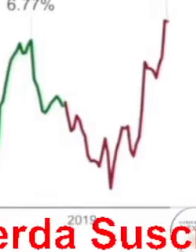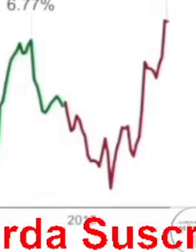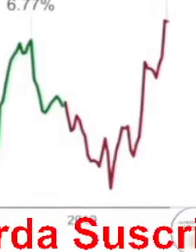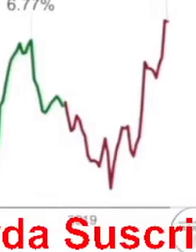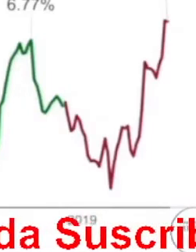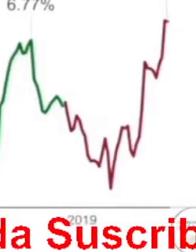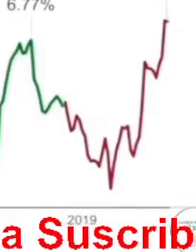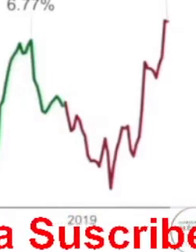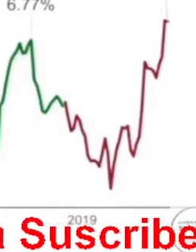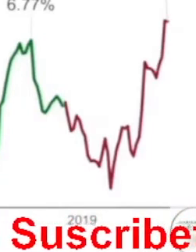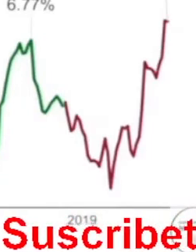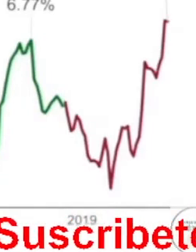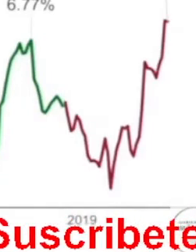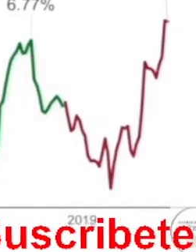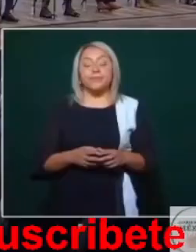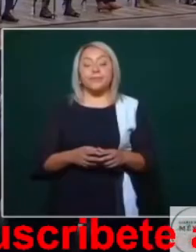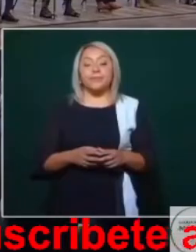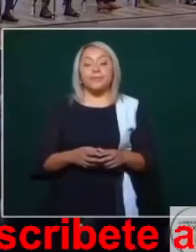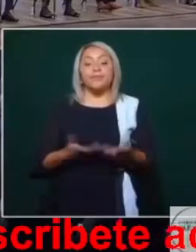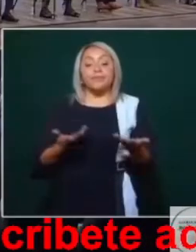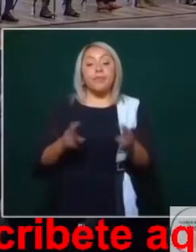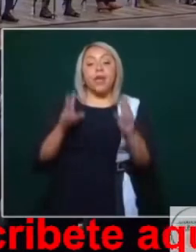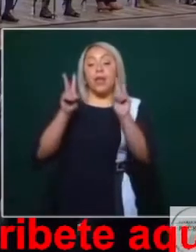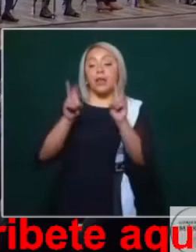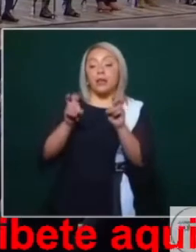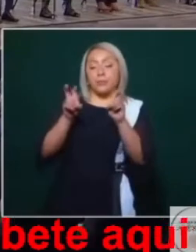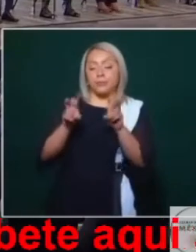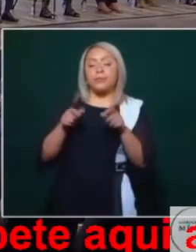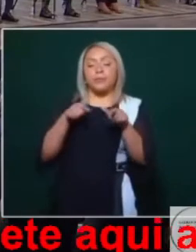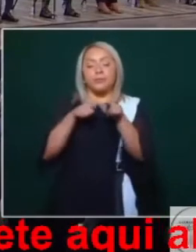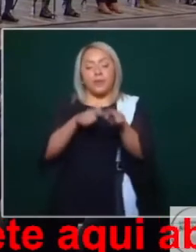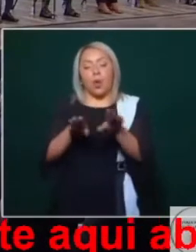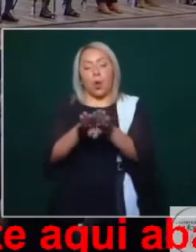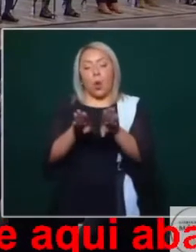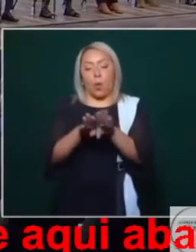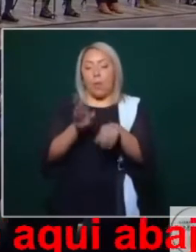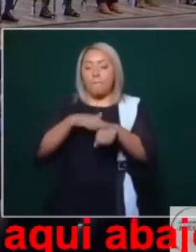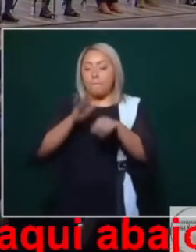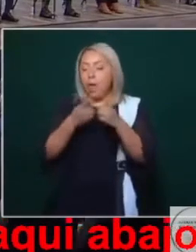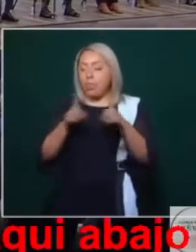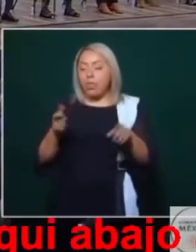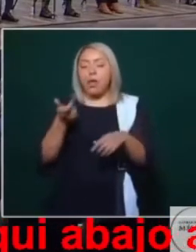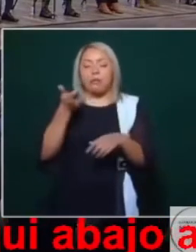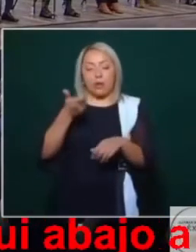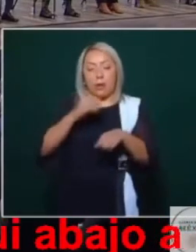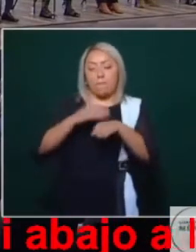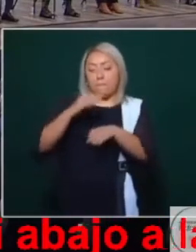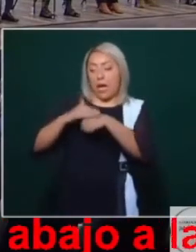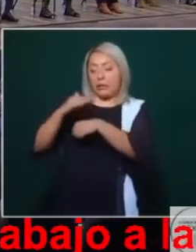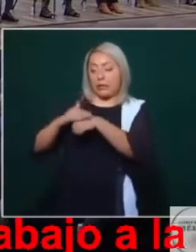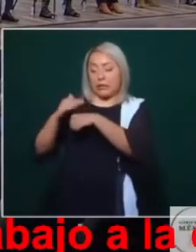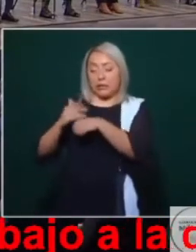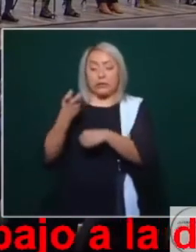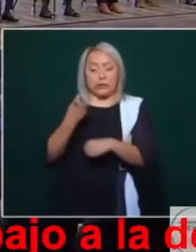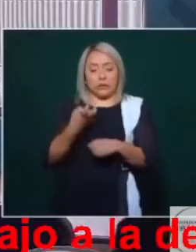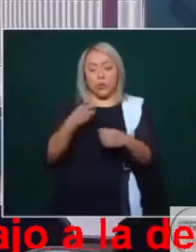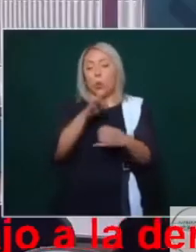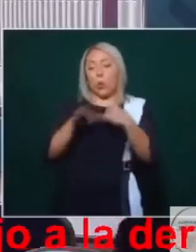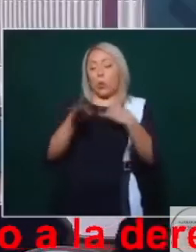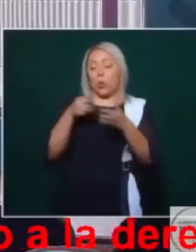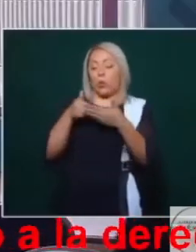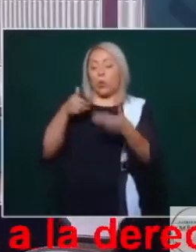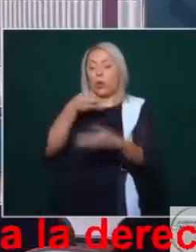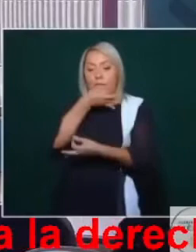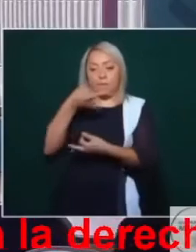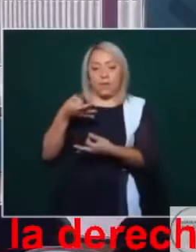registró una disminución con respecto al crecimiento del producto interno bruto la cifra que se publicó en